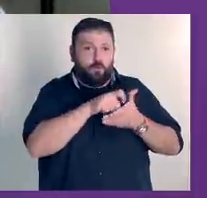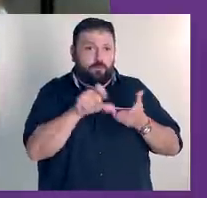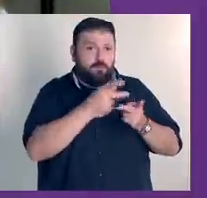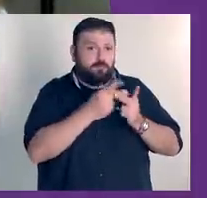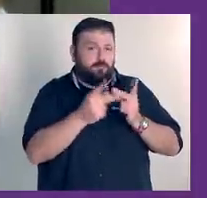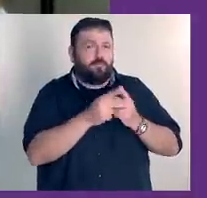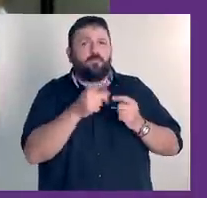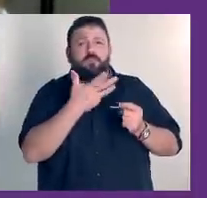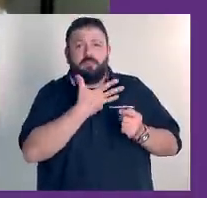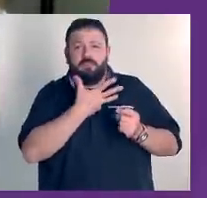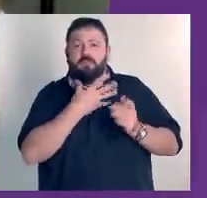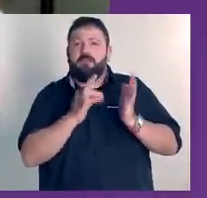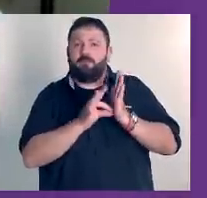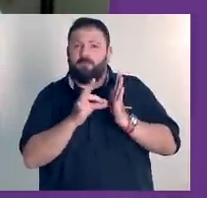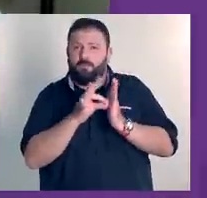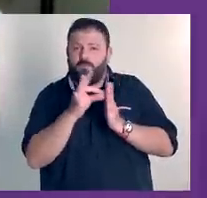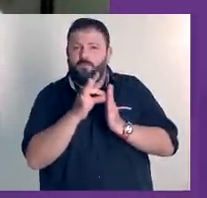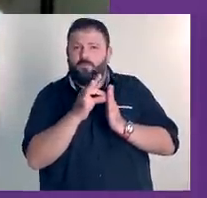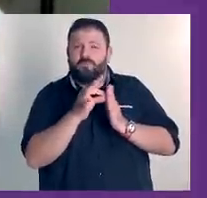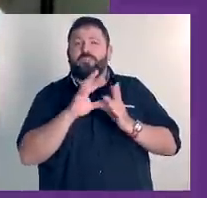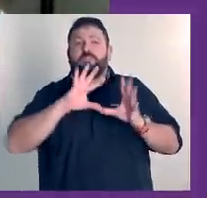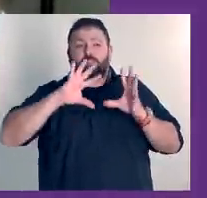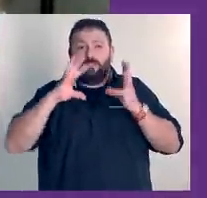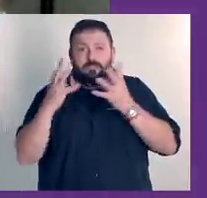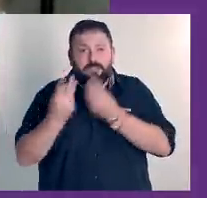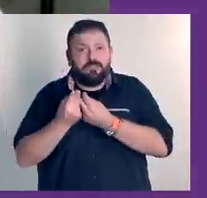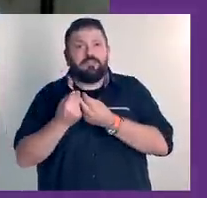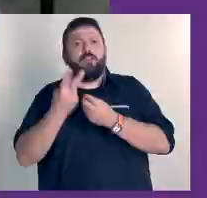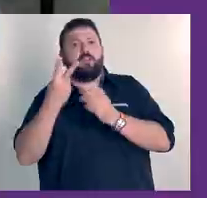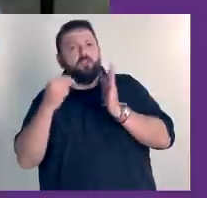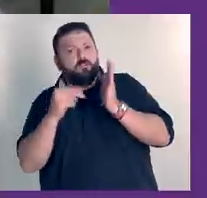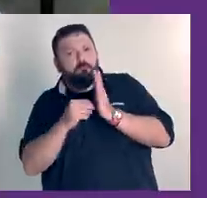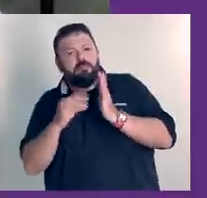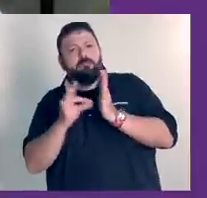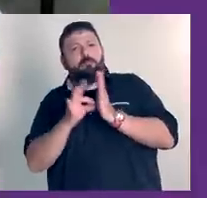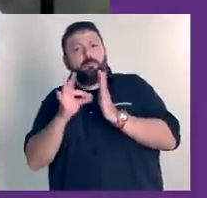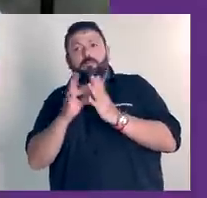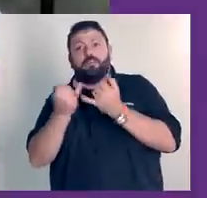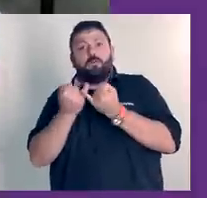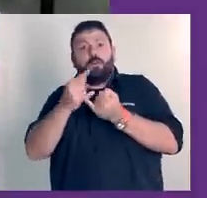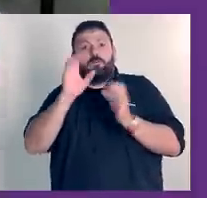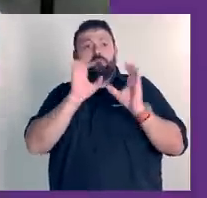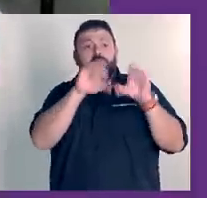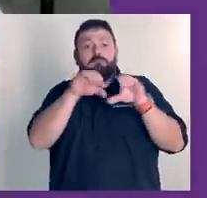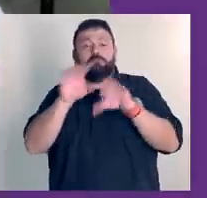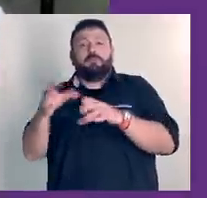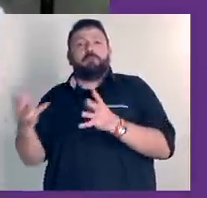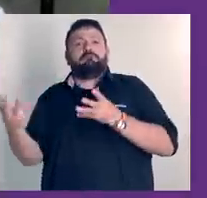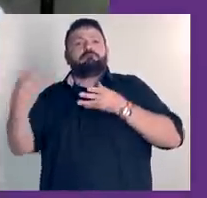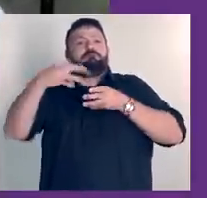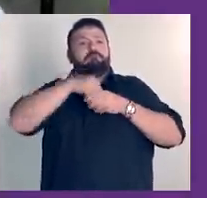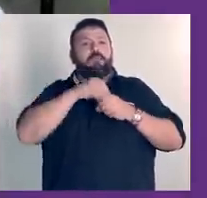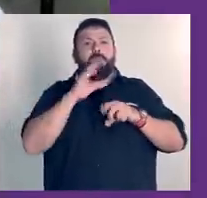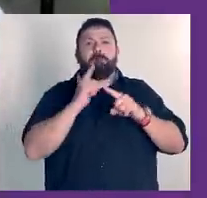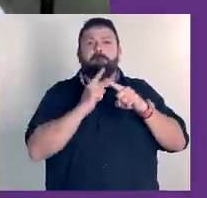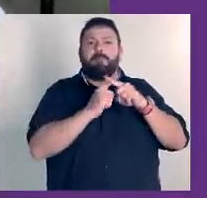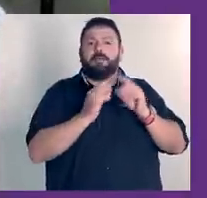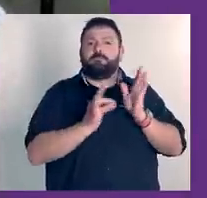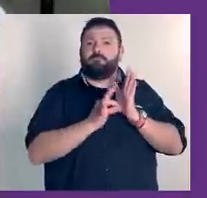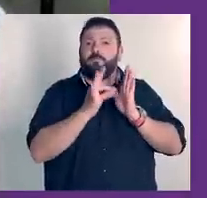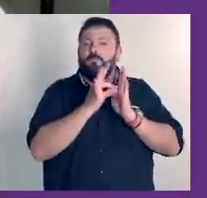2,000 puntos son los puntos que se suman de tus 3 inscritos o más que hayas tenido. Y bueno, 2,000